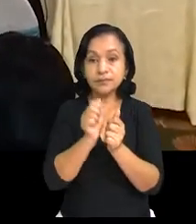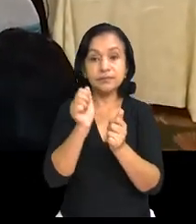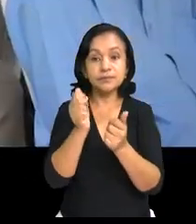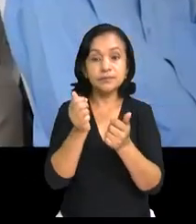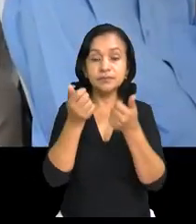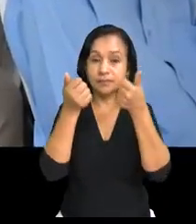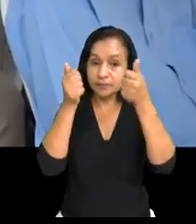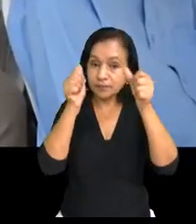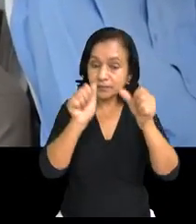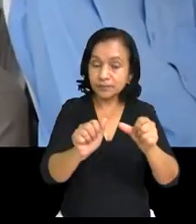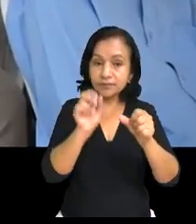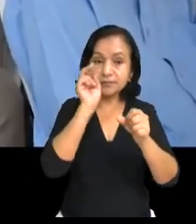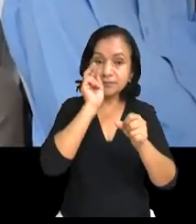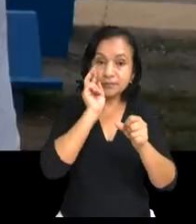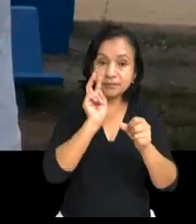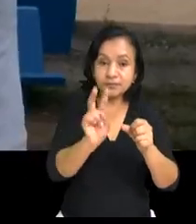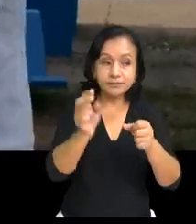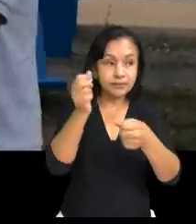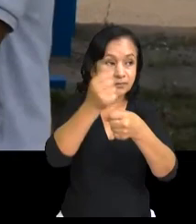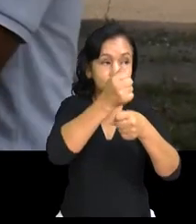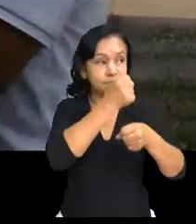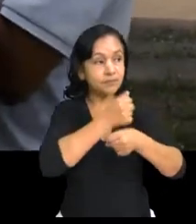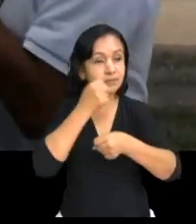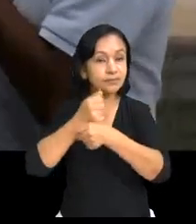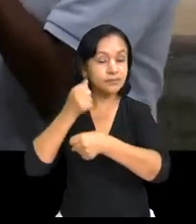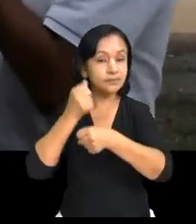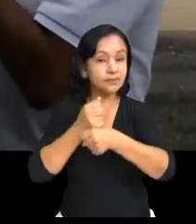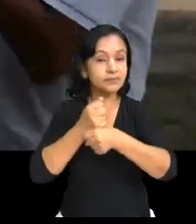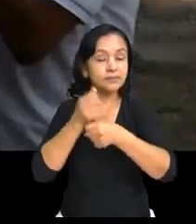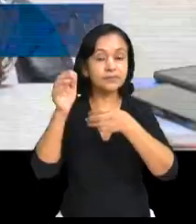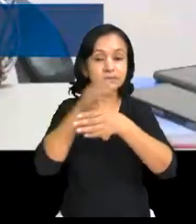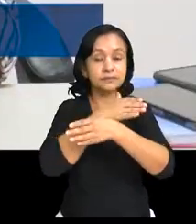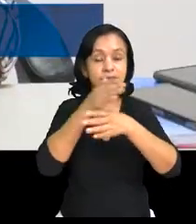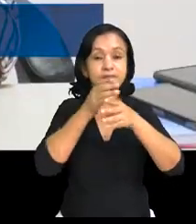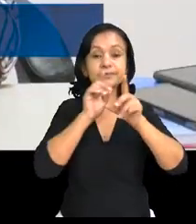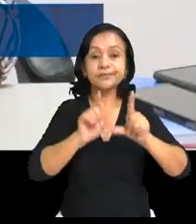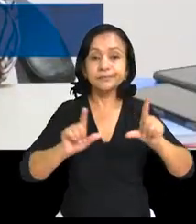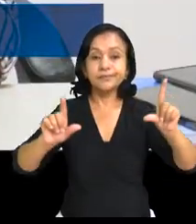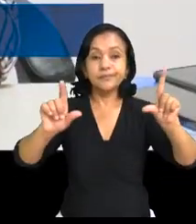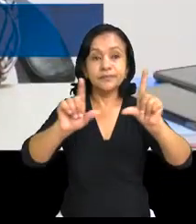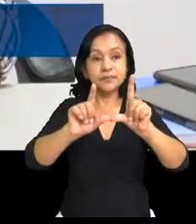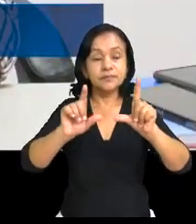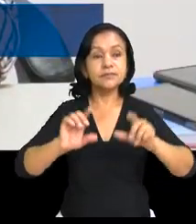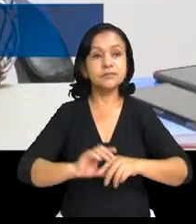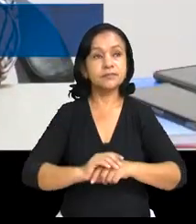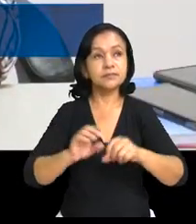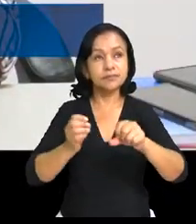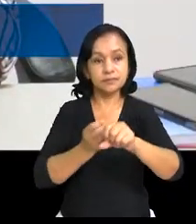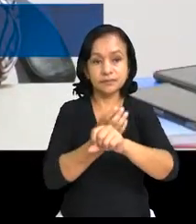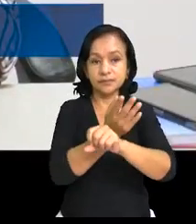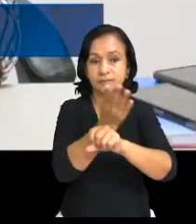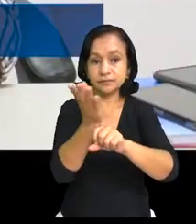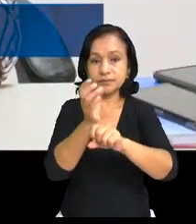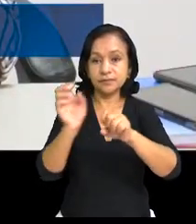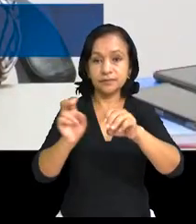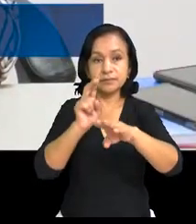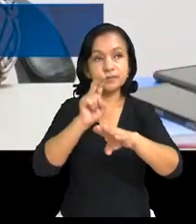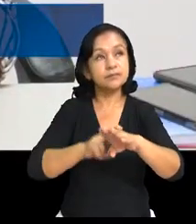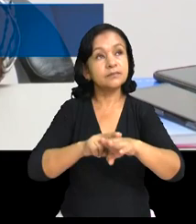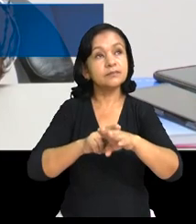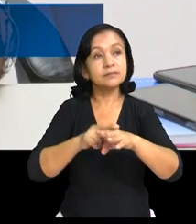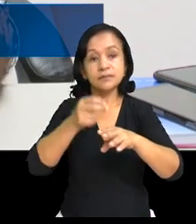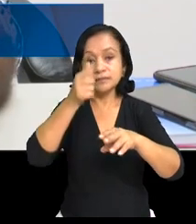Sustentable, velará por la operación del plan de trabajo en los territorios. El Consejo Nacional para el Desarrollo de los Recursos